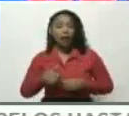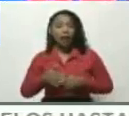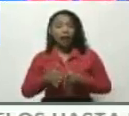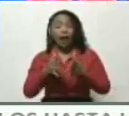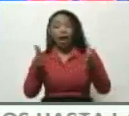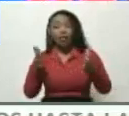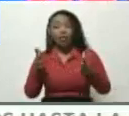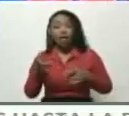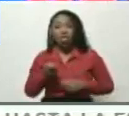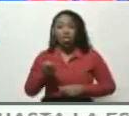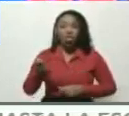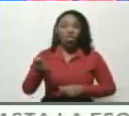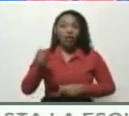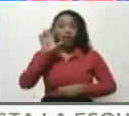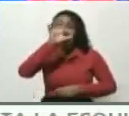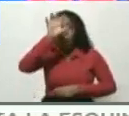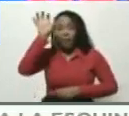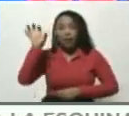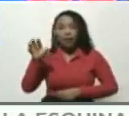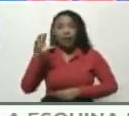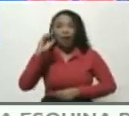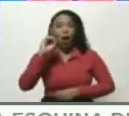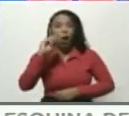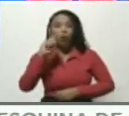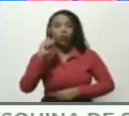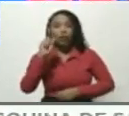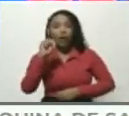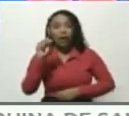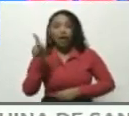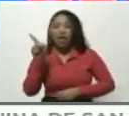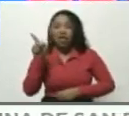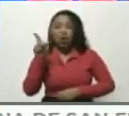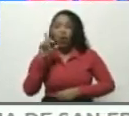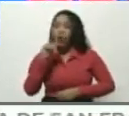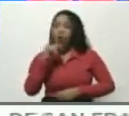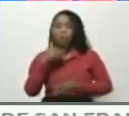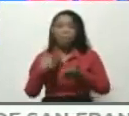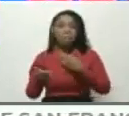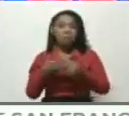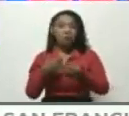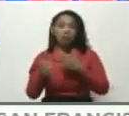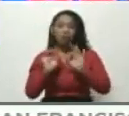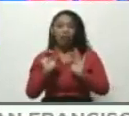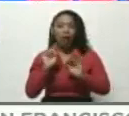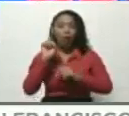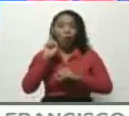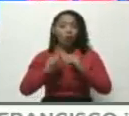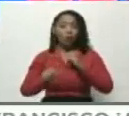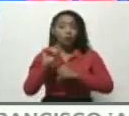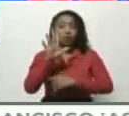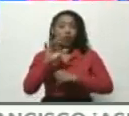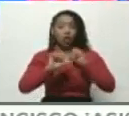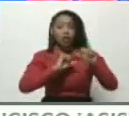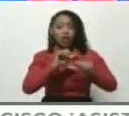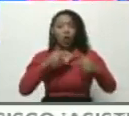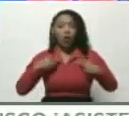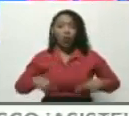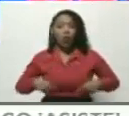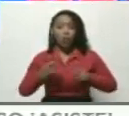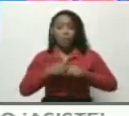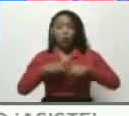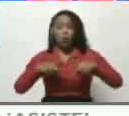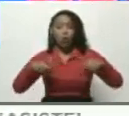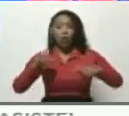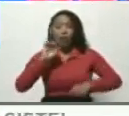de los países de la OTAN. No les importa, los últimos 5 siglos de la humanidad ha incrementado